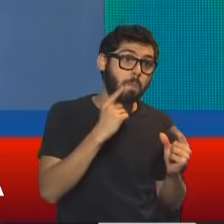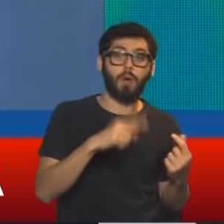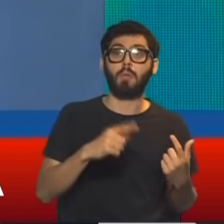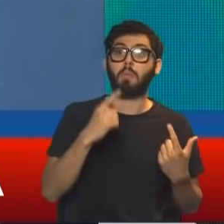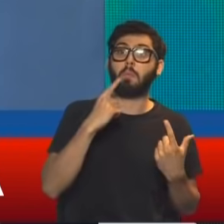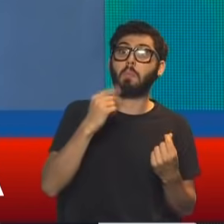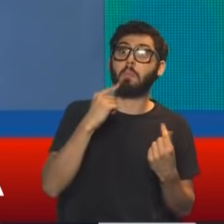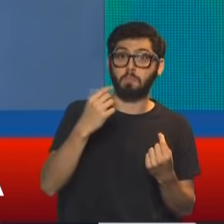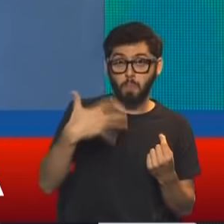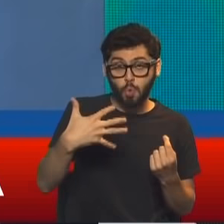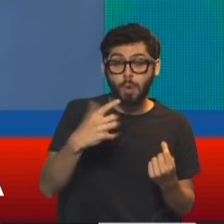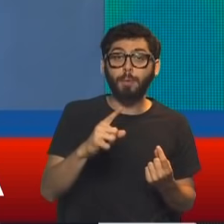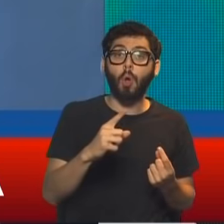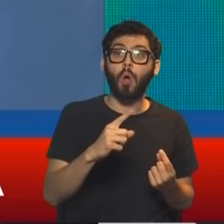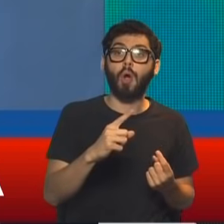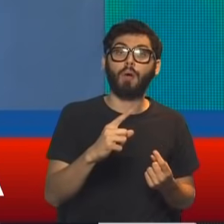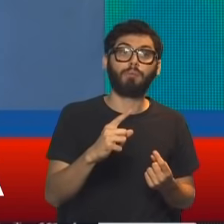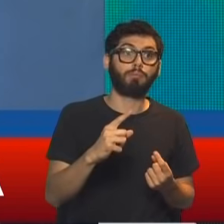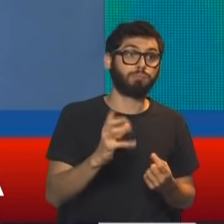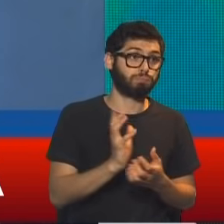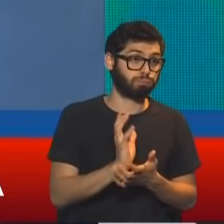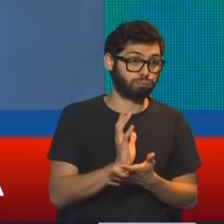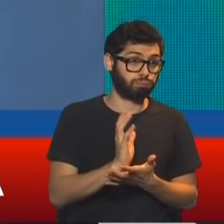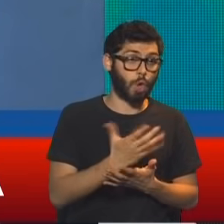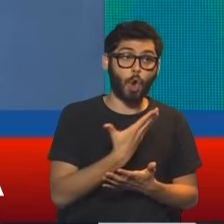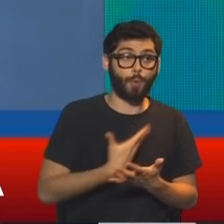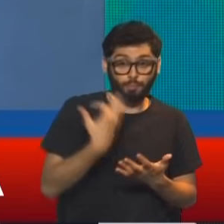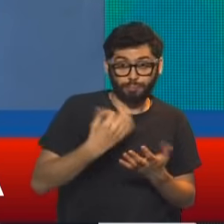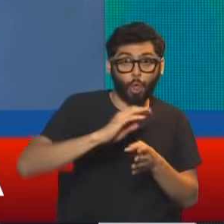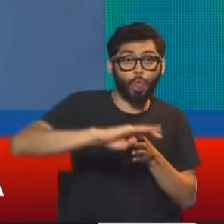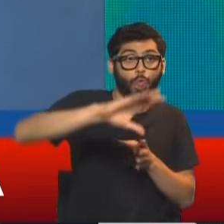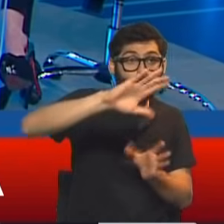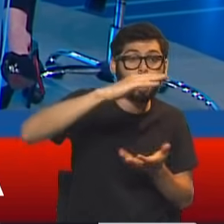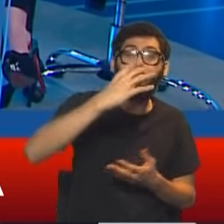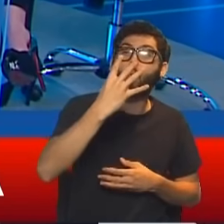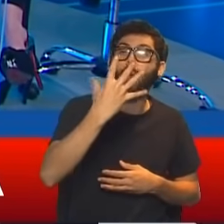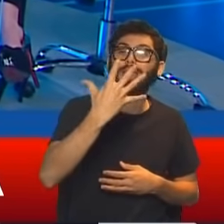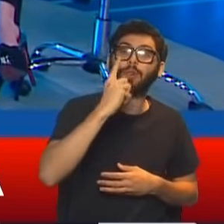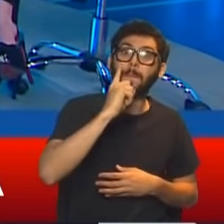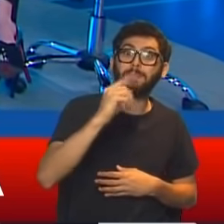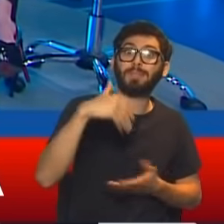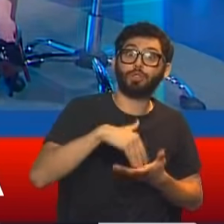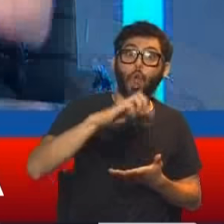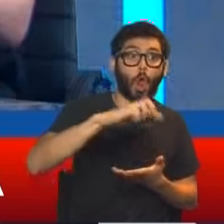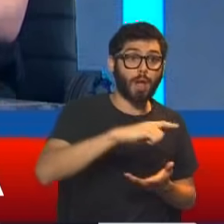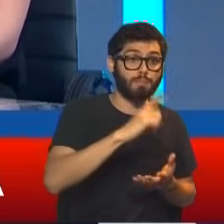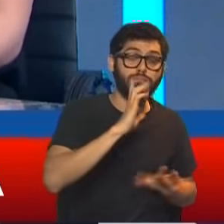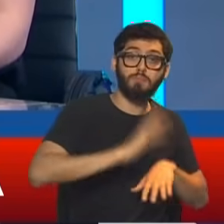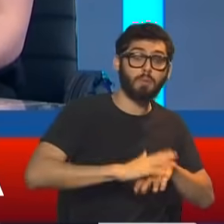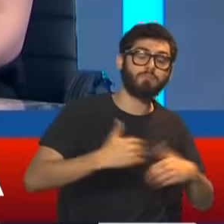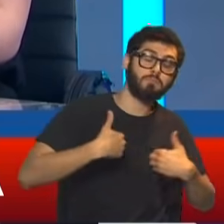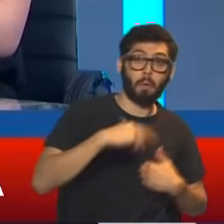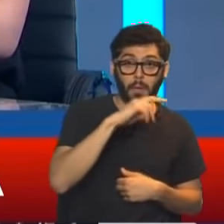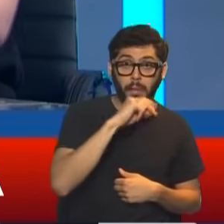asume la responsabilidad, ¿no? De haber integrado al gobierno que justamente endeudó al país por más de 45.000 millones millones de dólares y no hay,